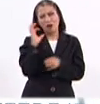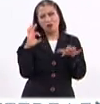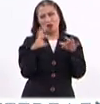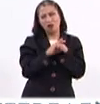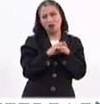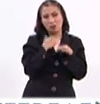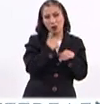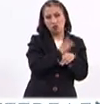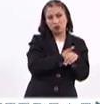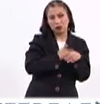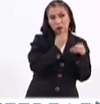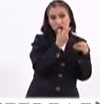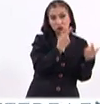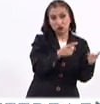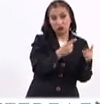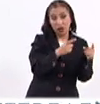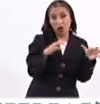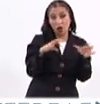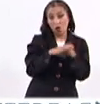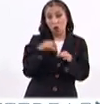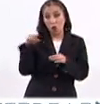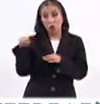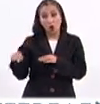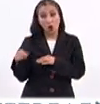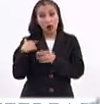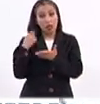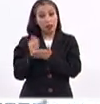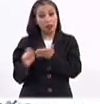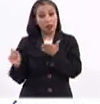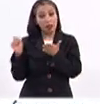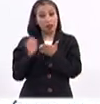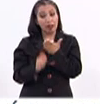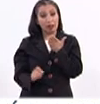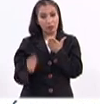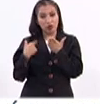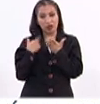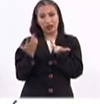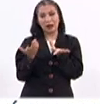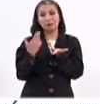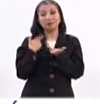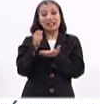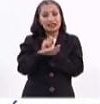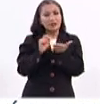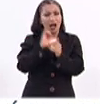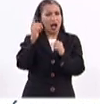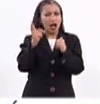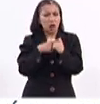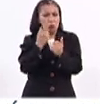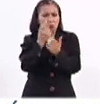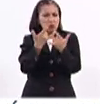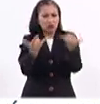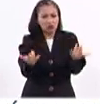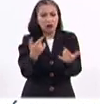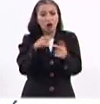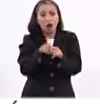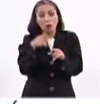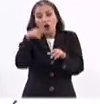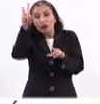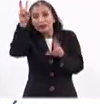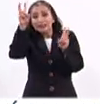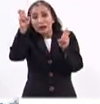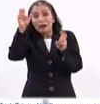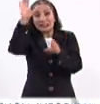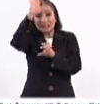unir algo que me gusta mucho, que es la música, con algo escrito, porque el objetivo era escribir algo que tuviera inmerso un